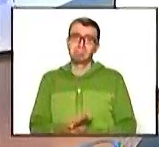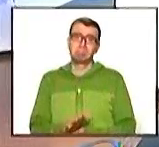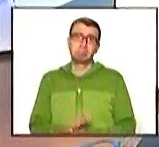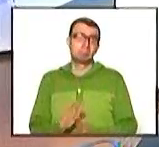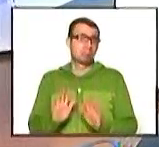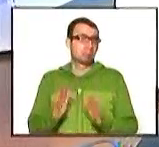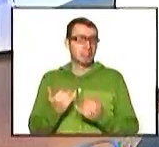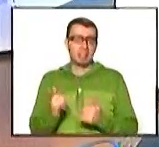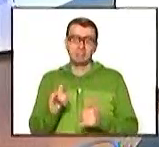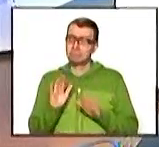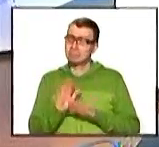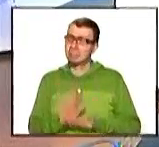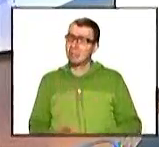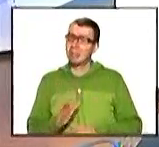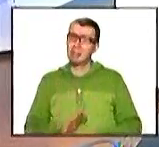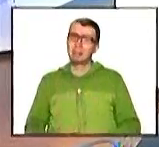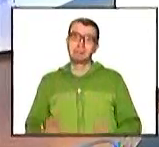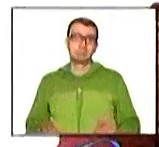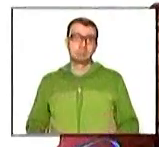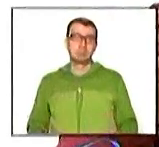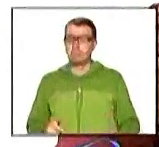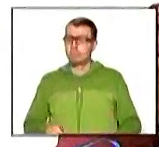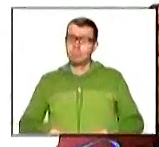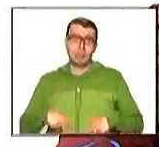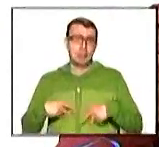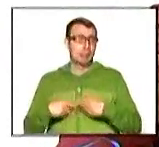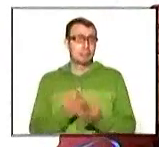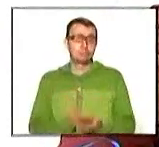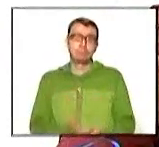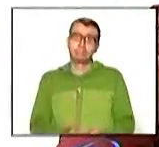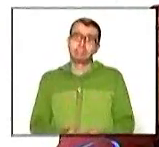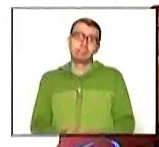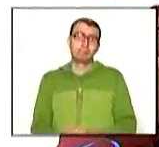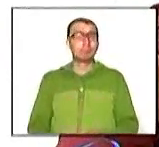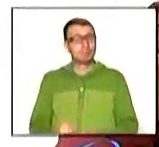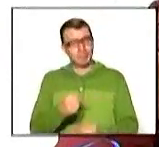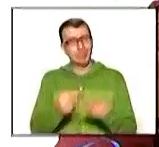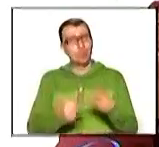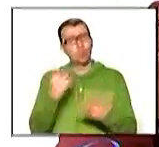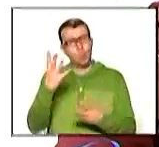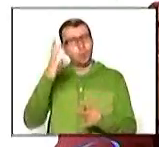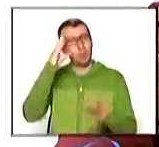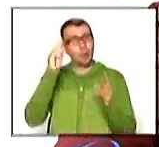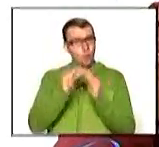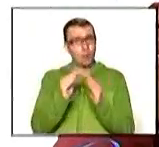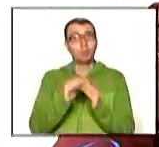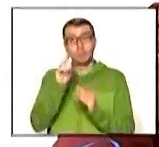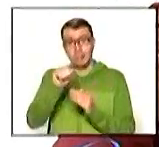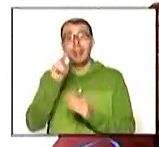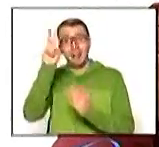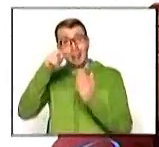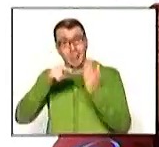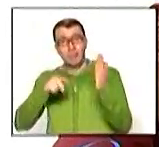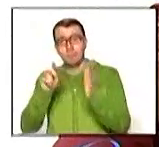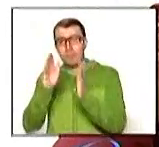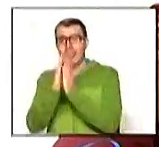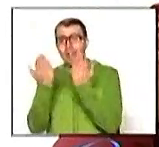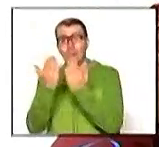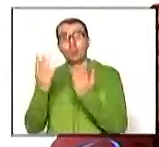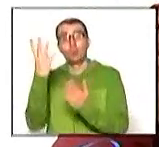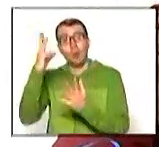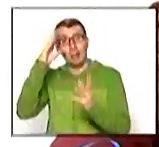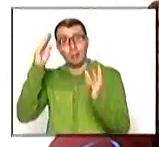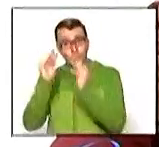señoras, y la vida fluye, con esos cuatro acuerdos de ese libro extraordinario y maravilloso de un